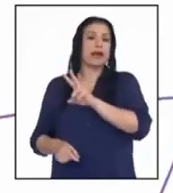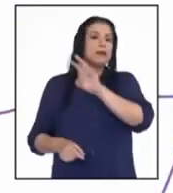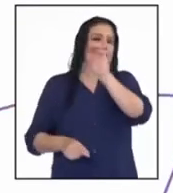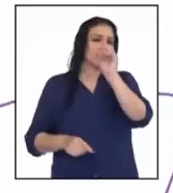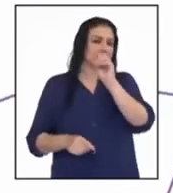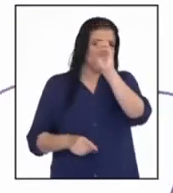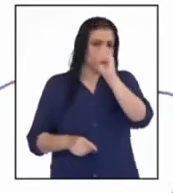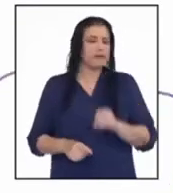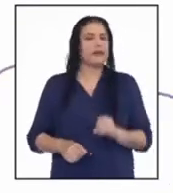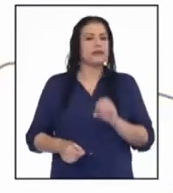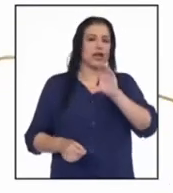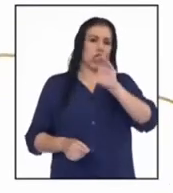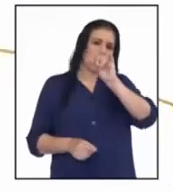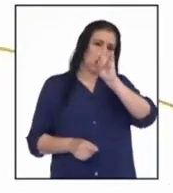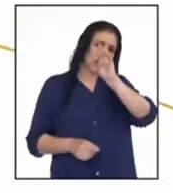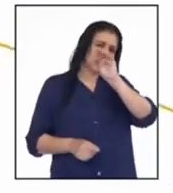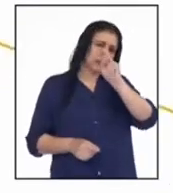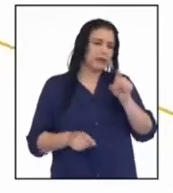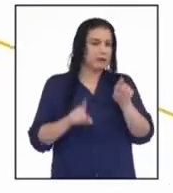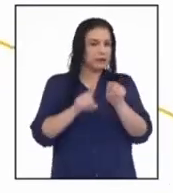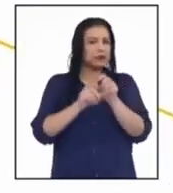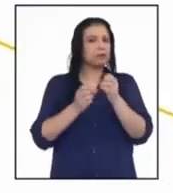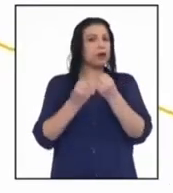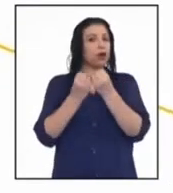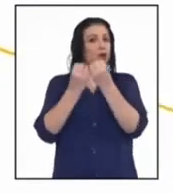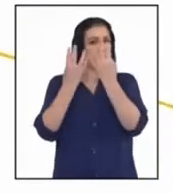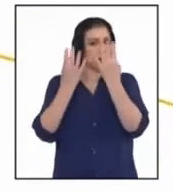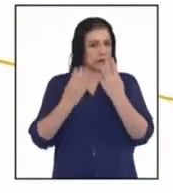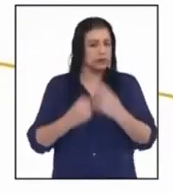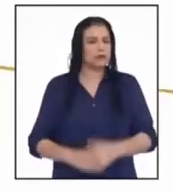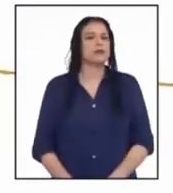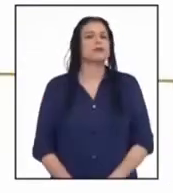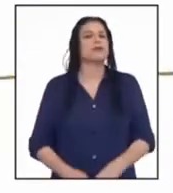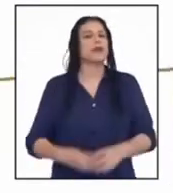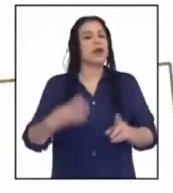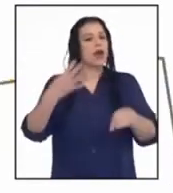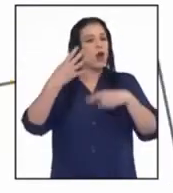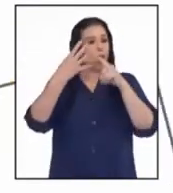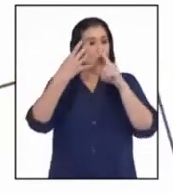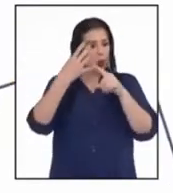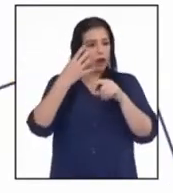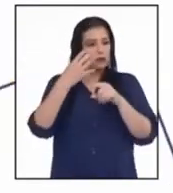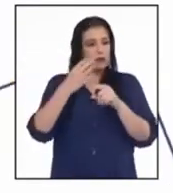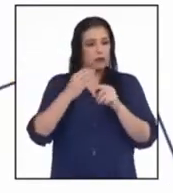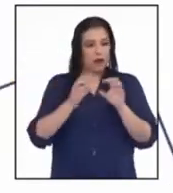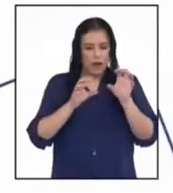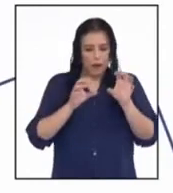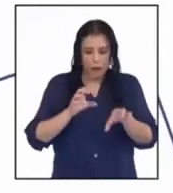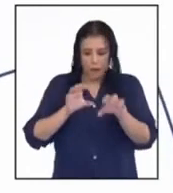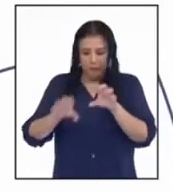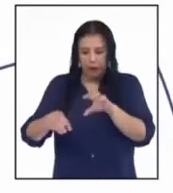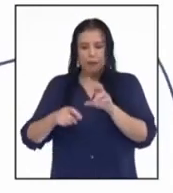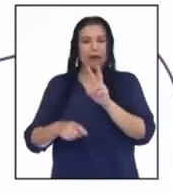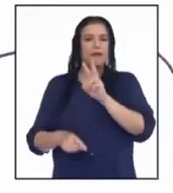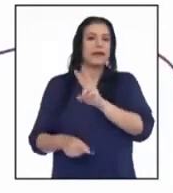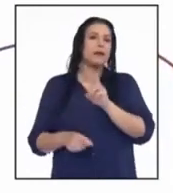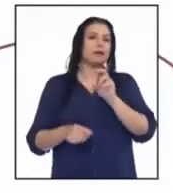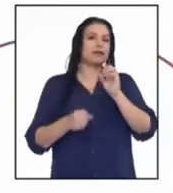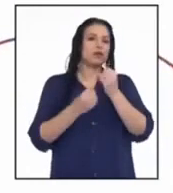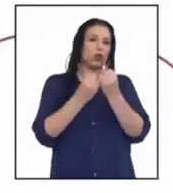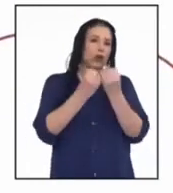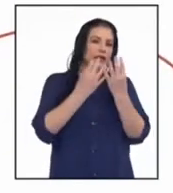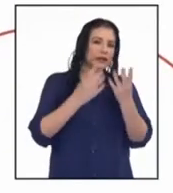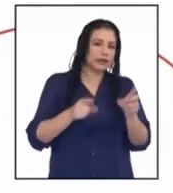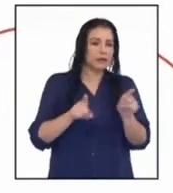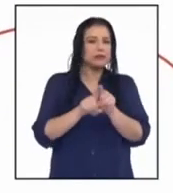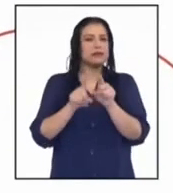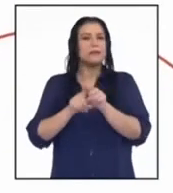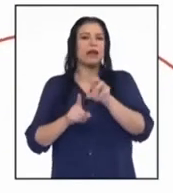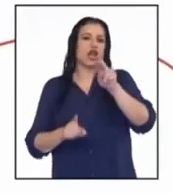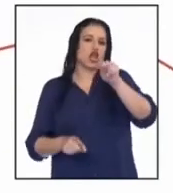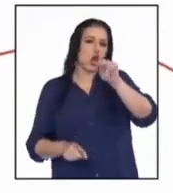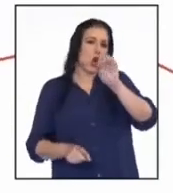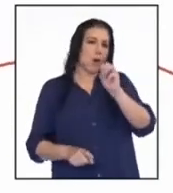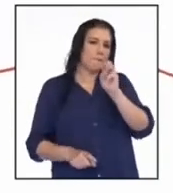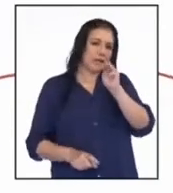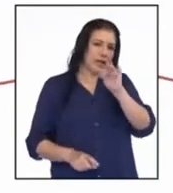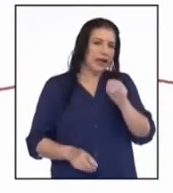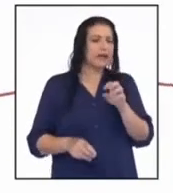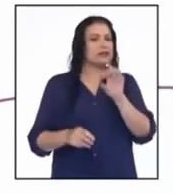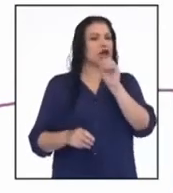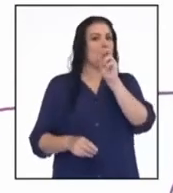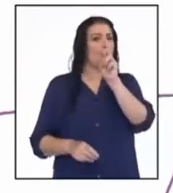estadísticas en cualitativas y cuantitativas. 4. Clasifiqué las variables cualitativas en nominales y